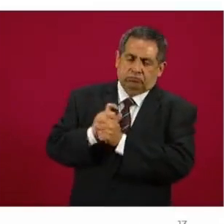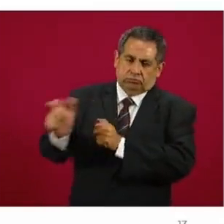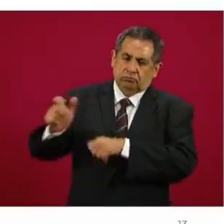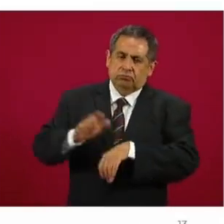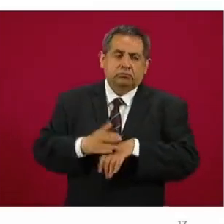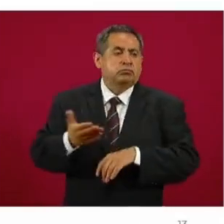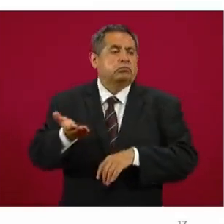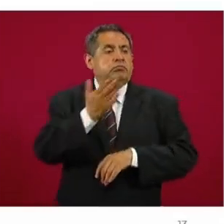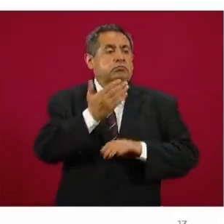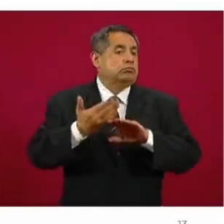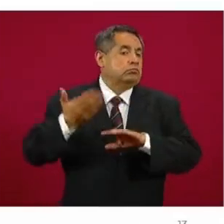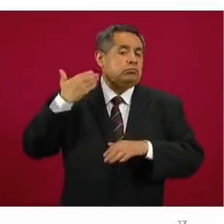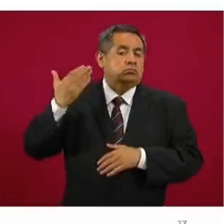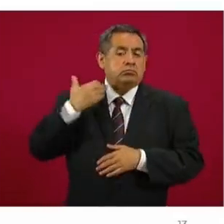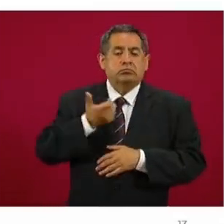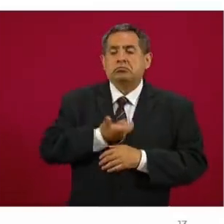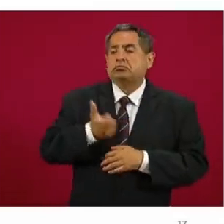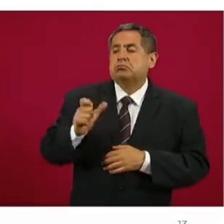cualquier año